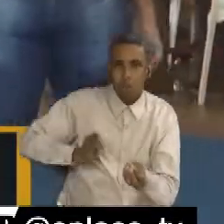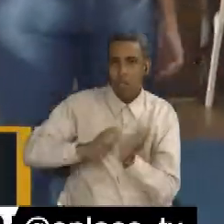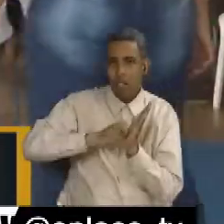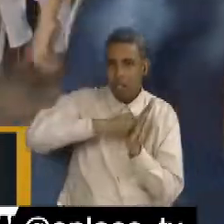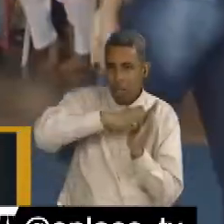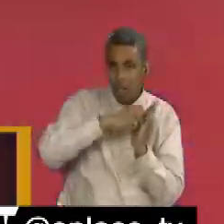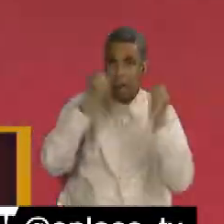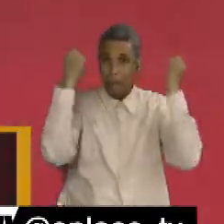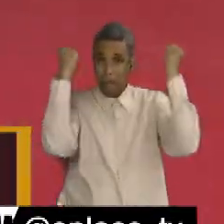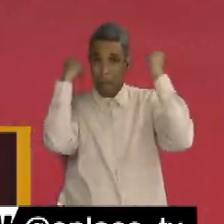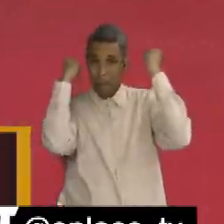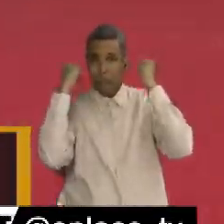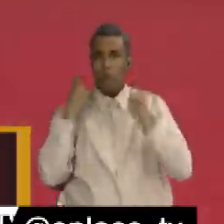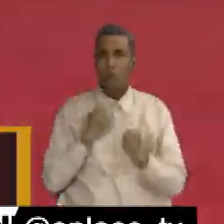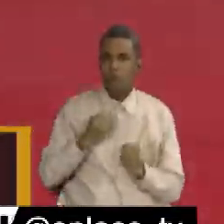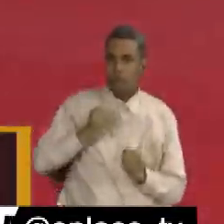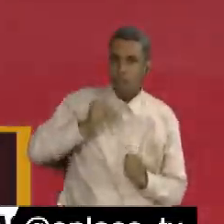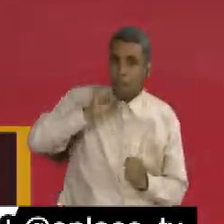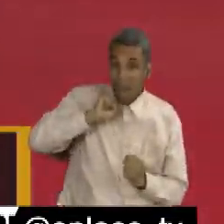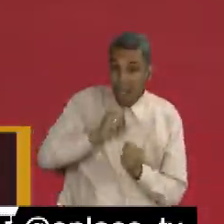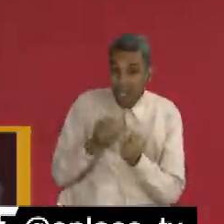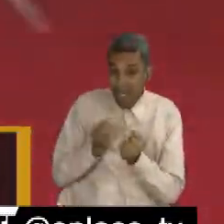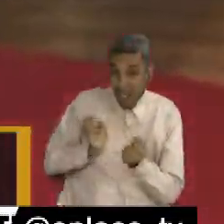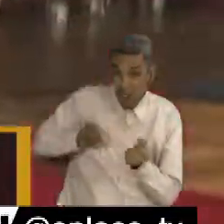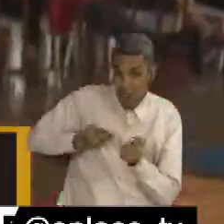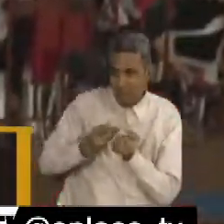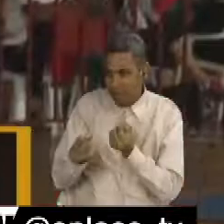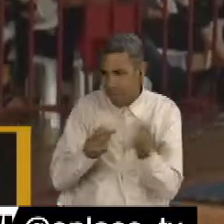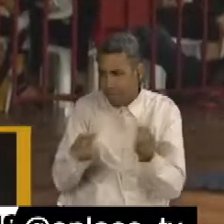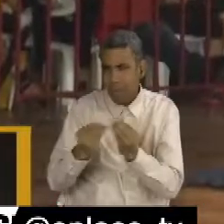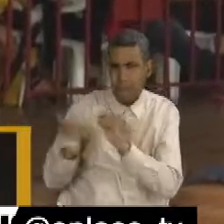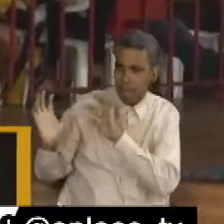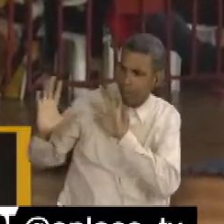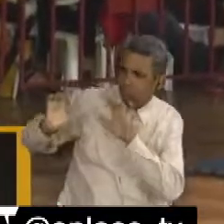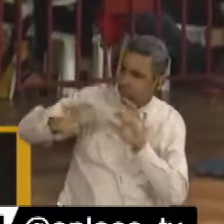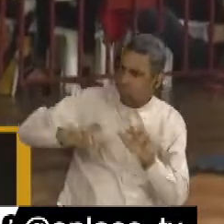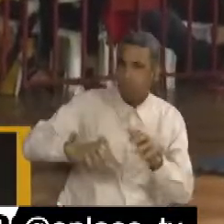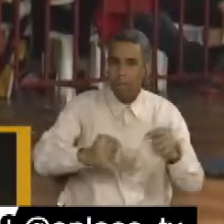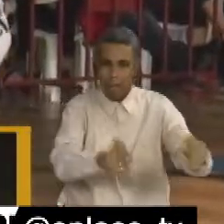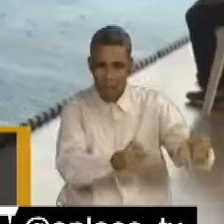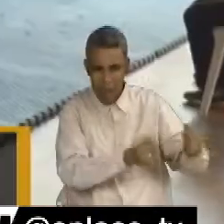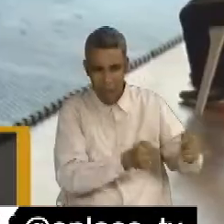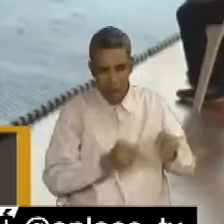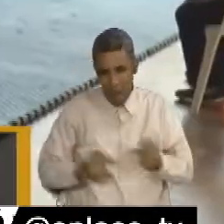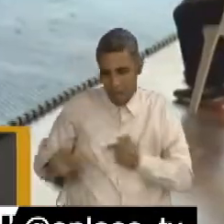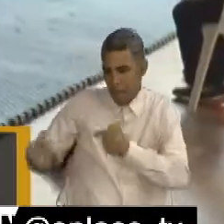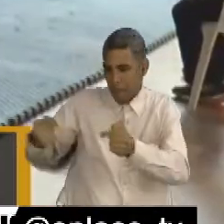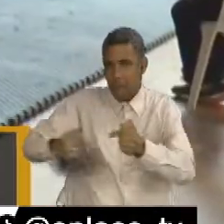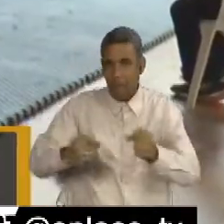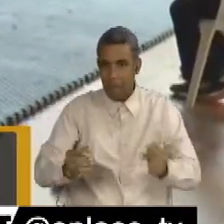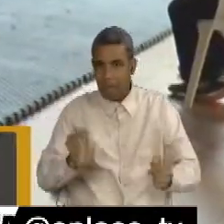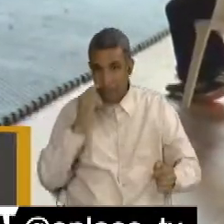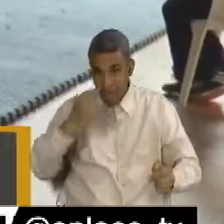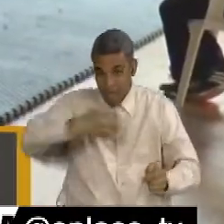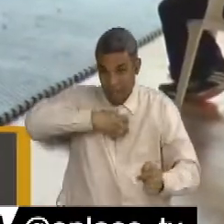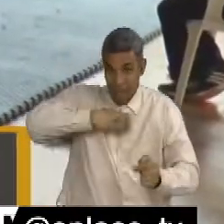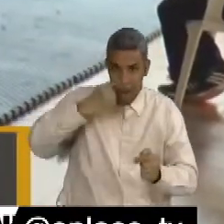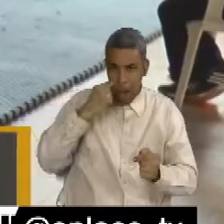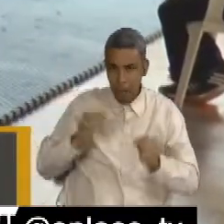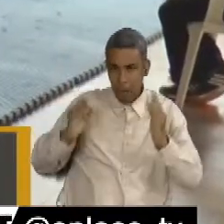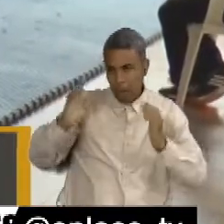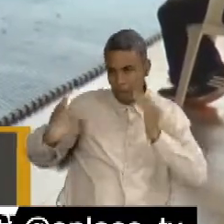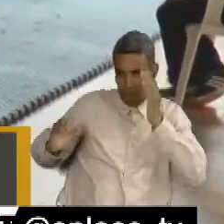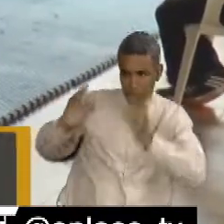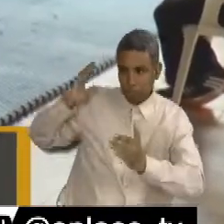Piedecuesta y los 5 de Barranca Bermeja, se cumplió durante el fin de semana en el Puerto Petrolero el segundo campeonato departamental de taekwondo y el